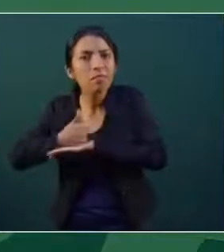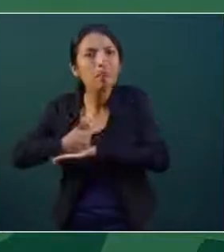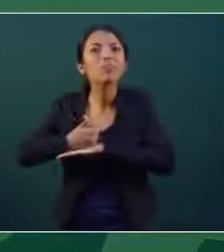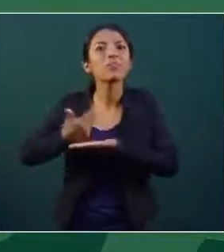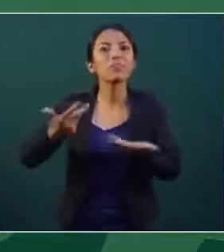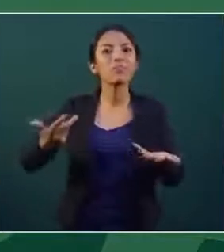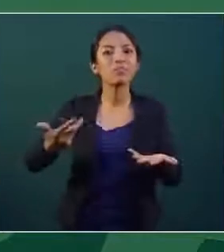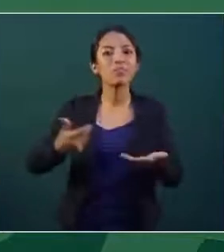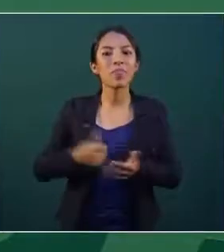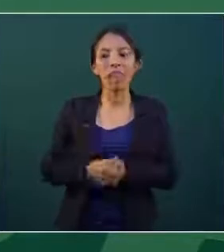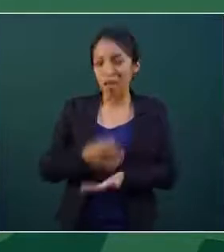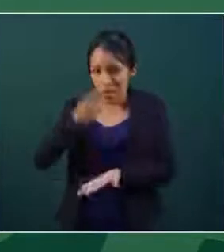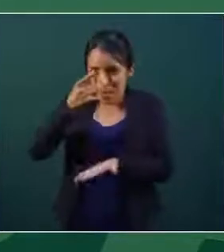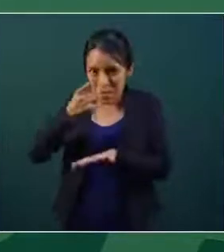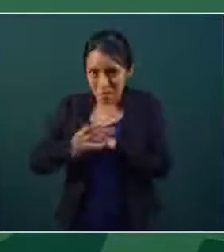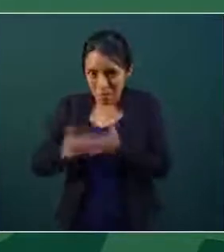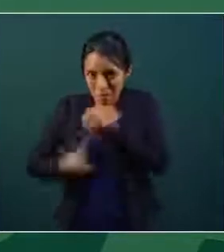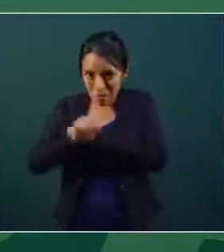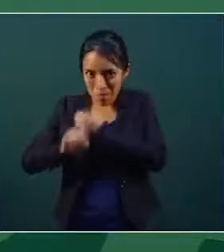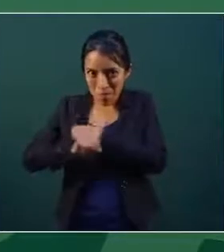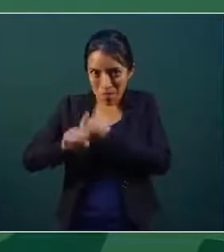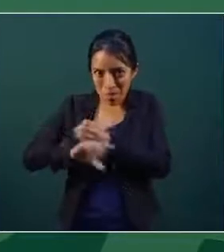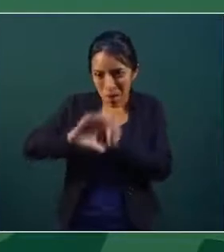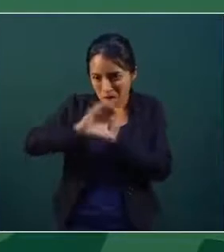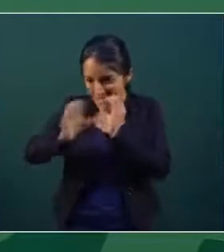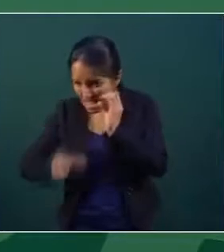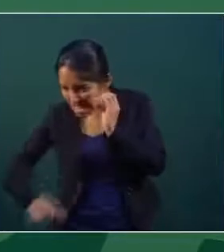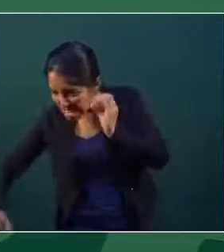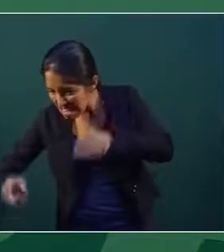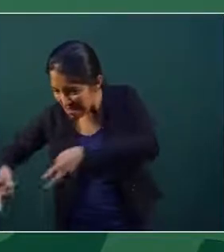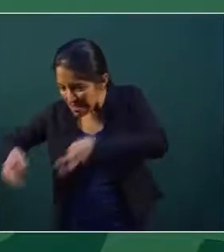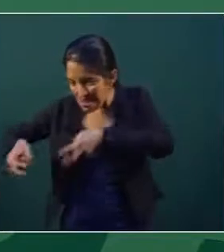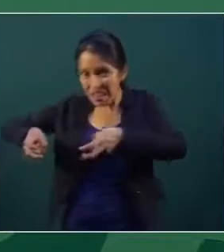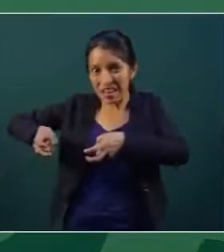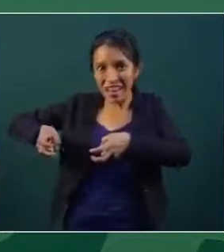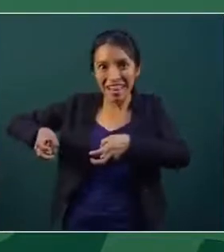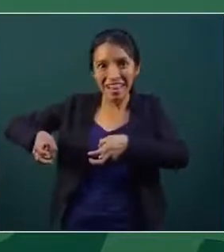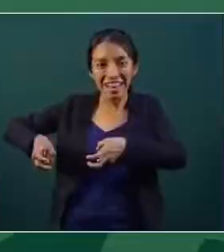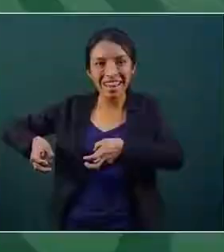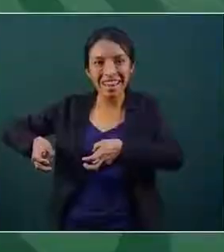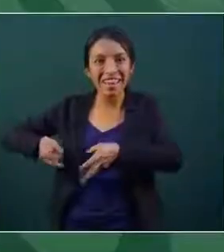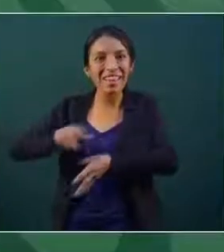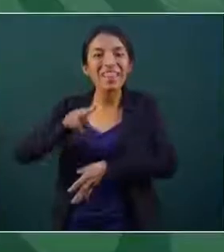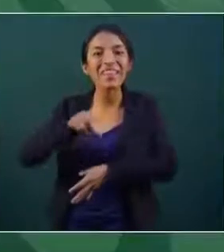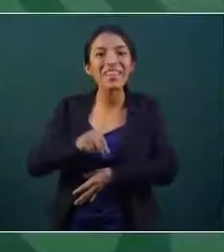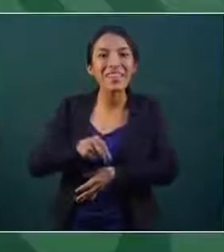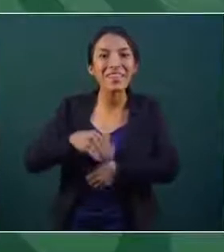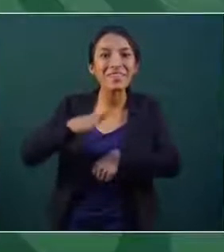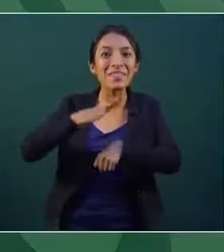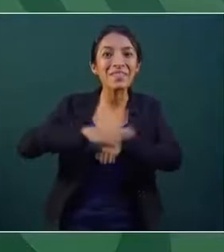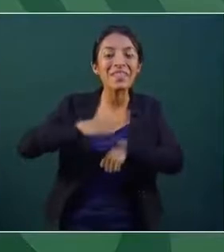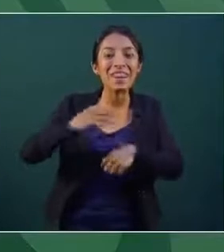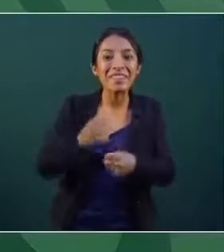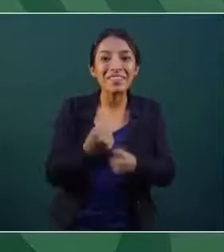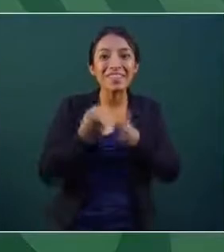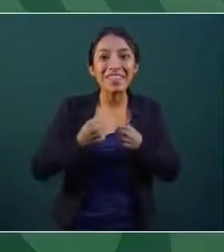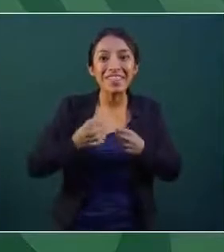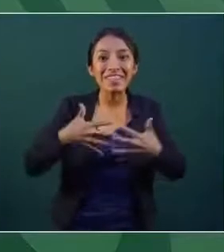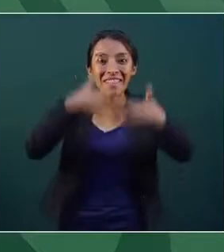que habían tomas clandestinas, es que sacaban pipas de las refinerías